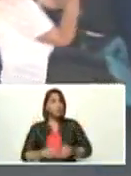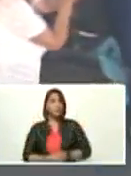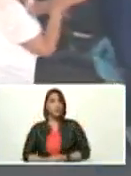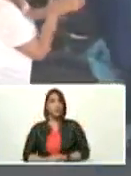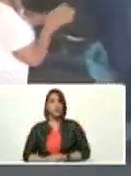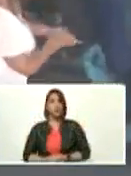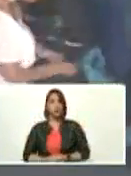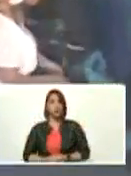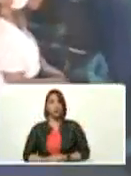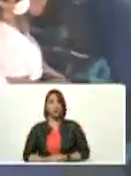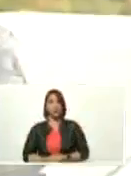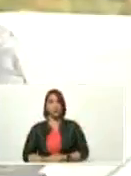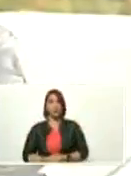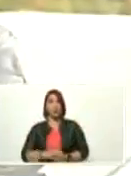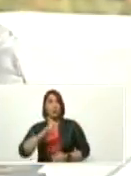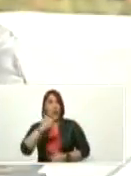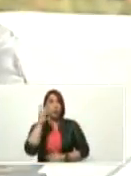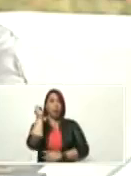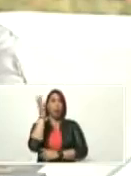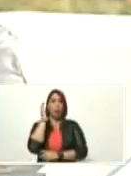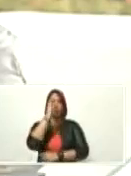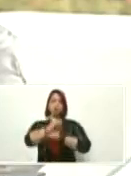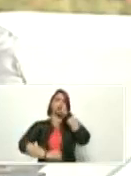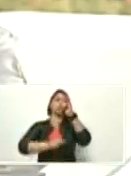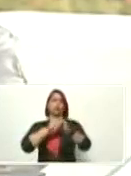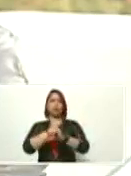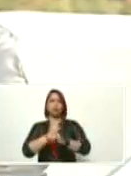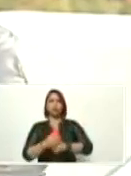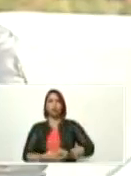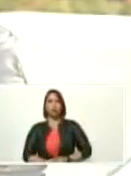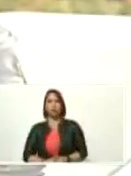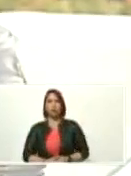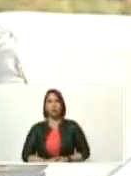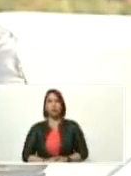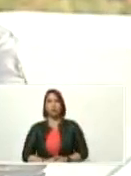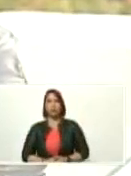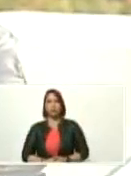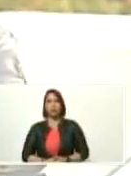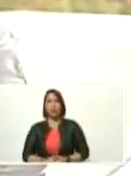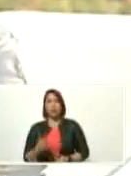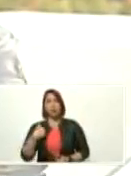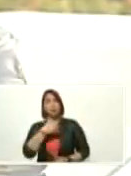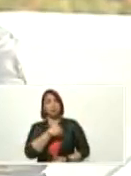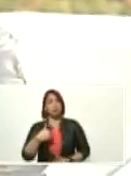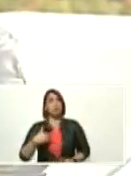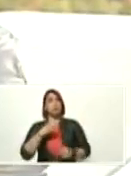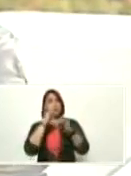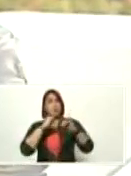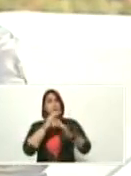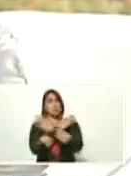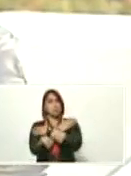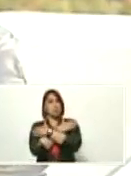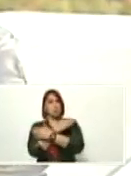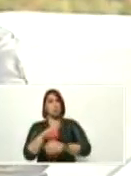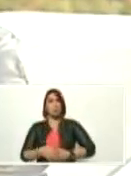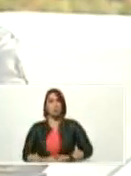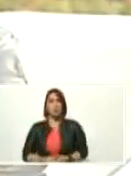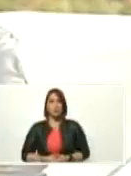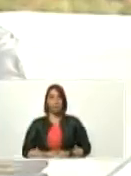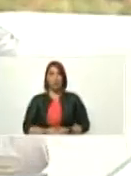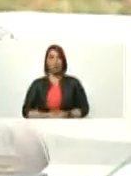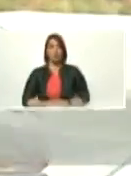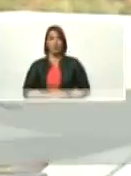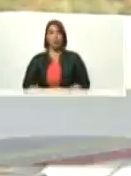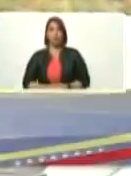Y el tercer Congreso Internacional. Quiero felicitar de verdad a